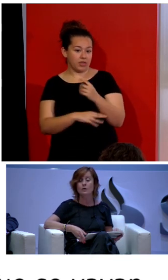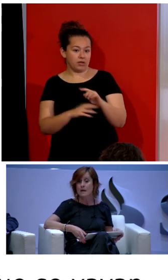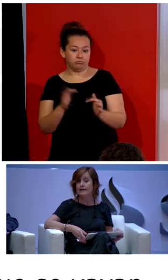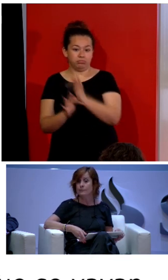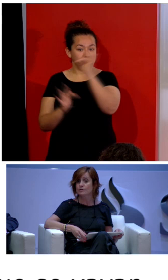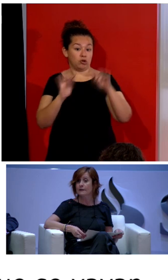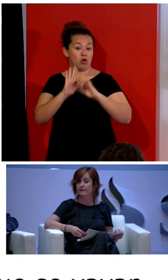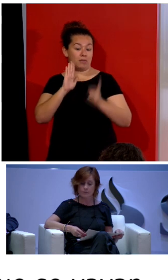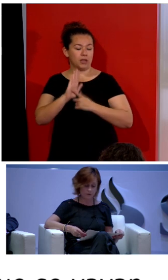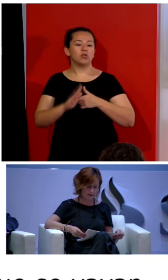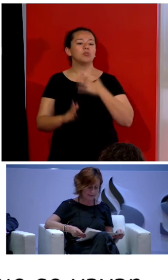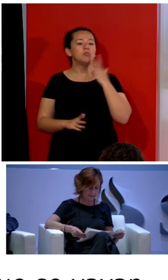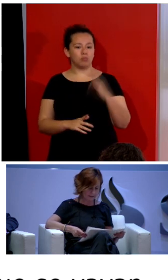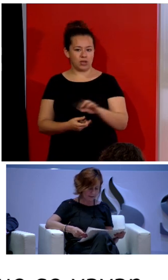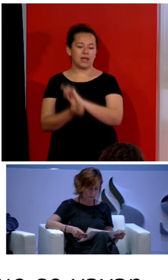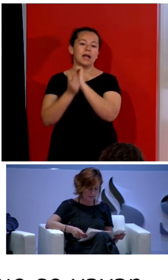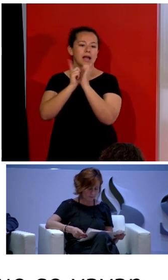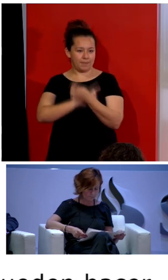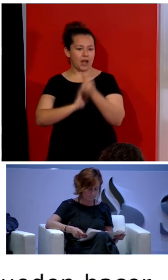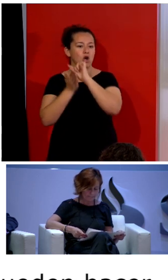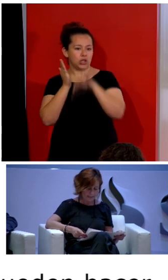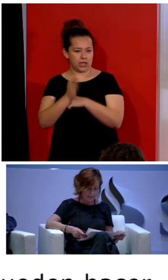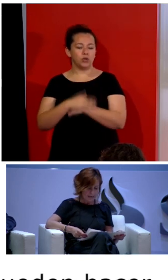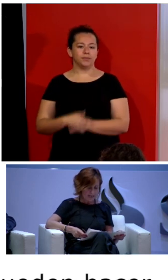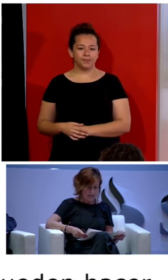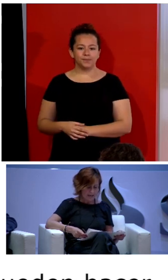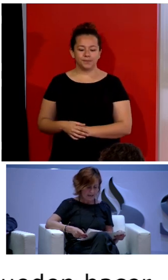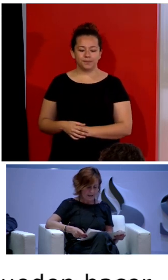completo, hay la posibilidad de modificar este contrato.